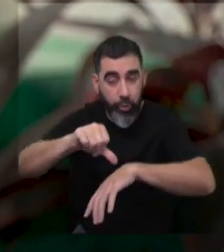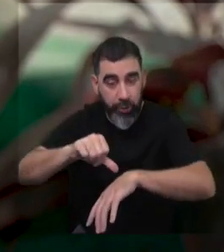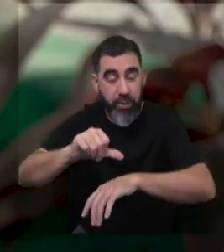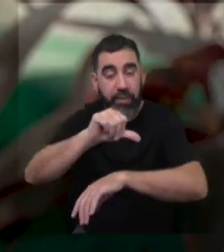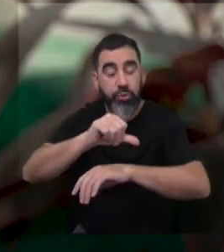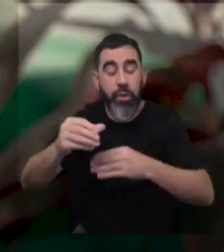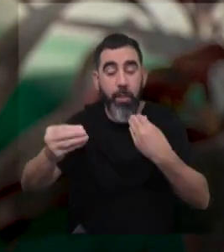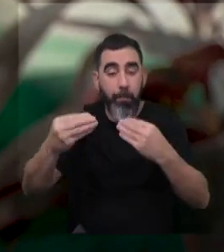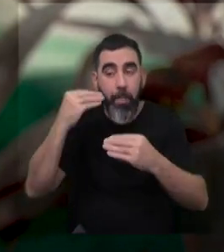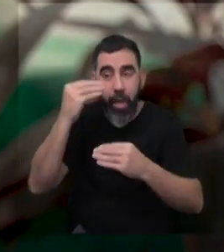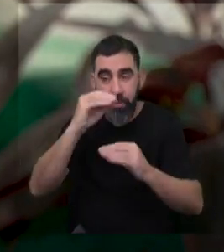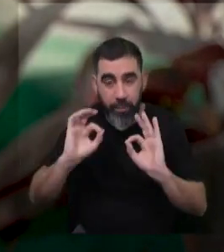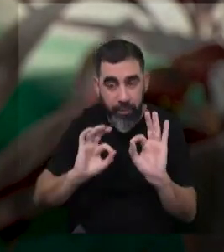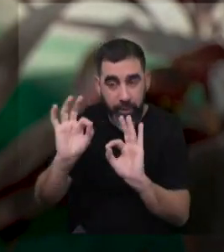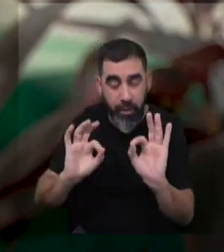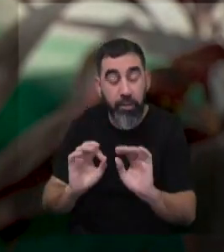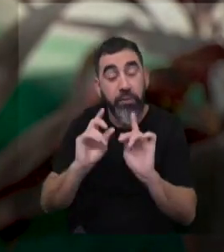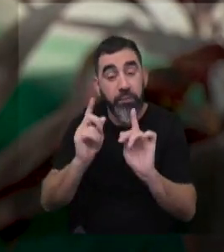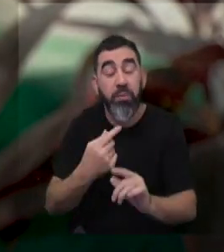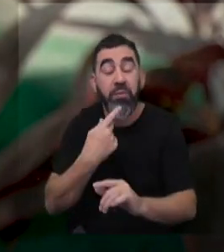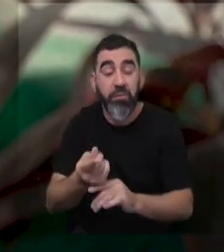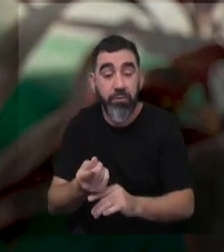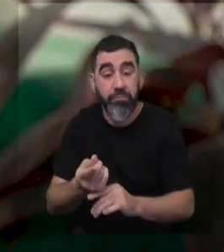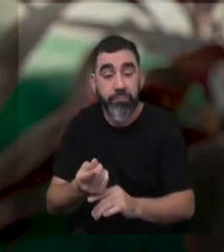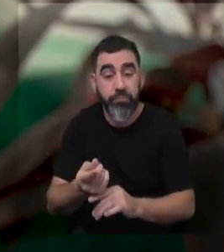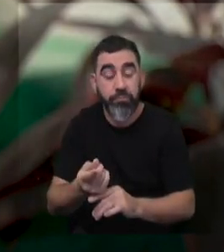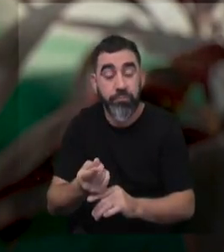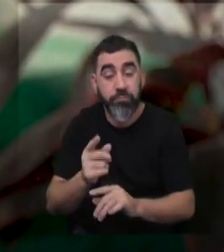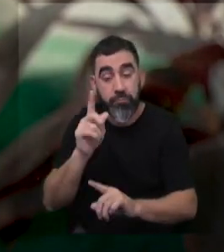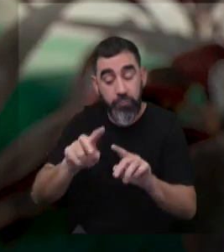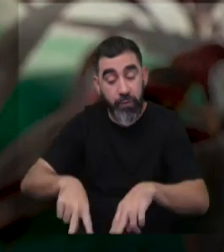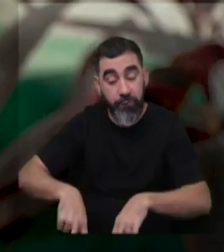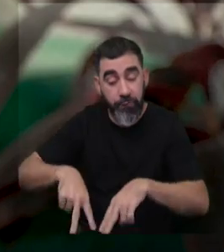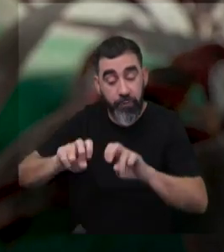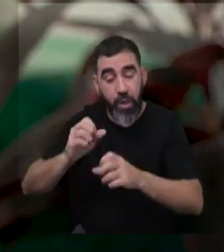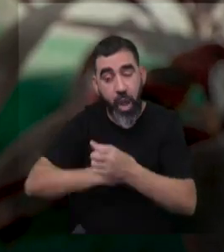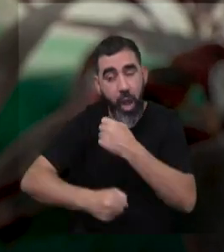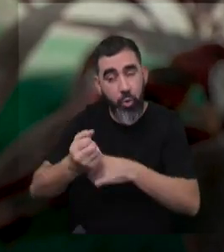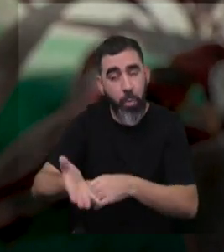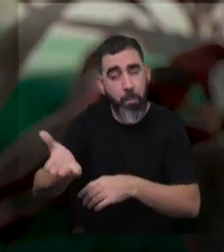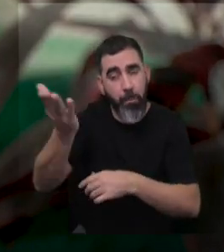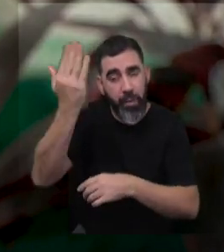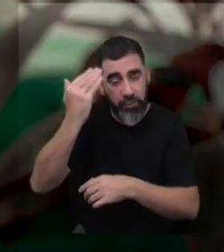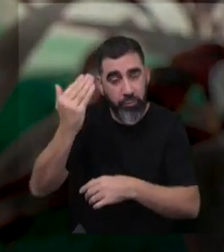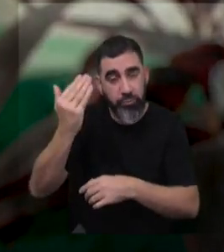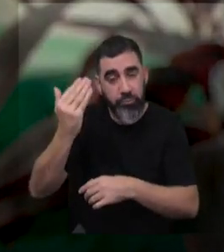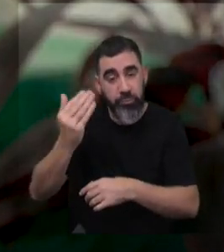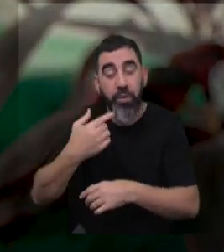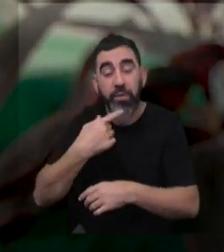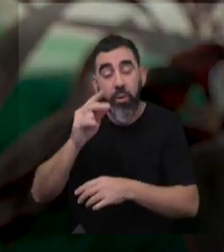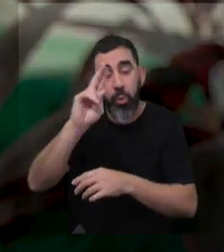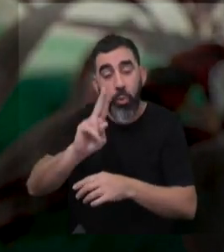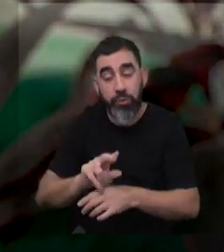cirugía plástica. Y ahora se habla en los últimos tiempos, hay trabajos del año pasado de revisión que plantean el uso de la